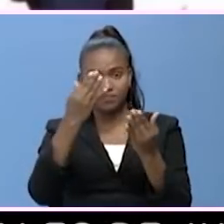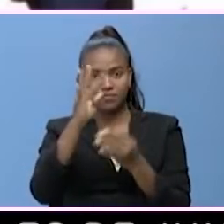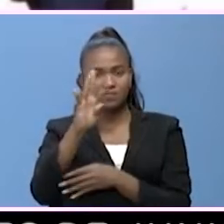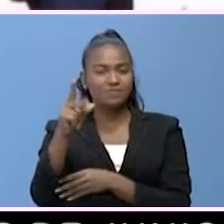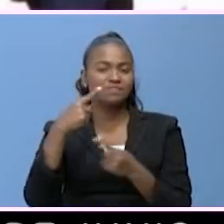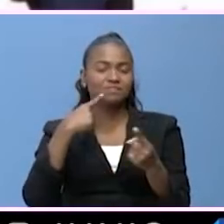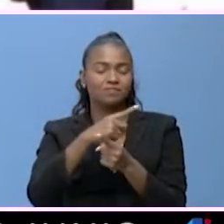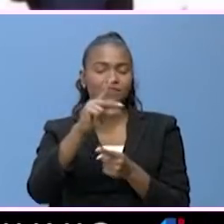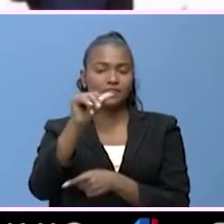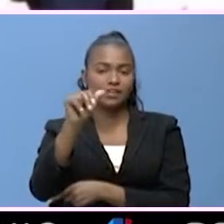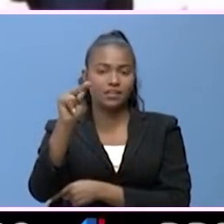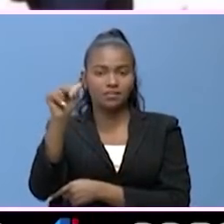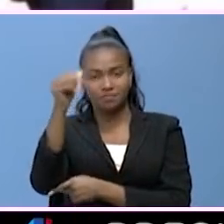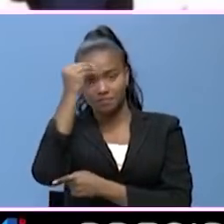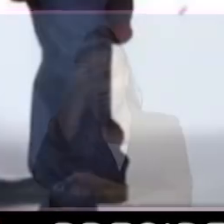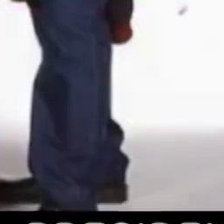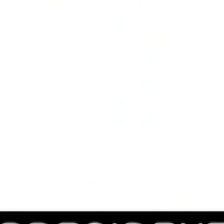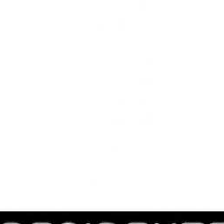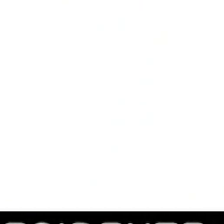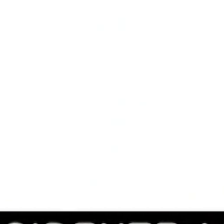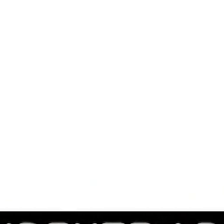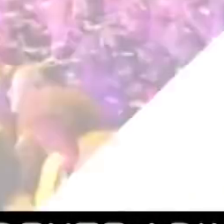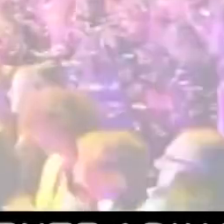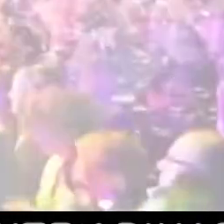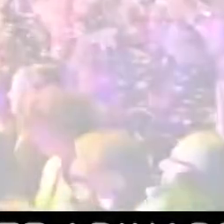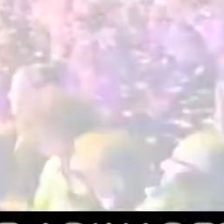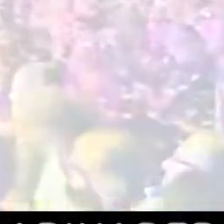4RD Noticias, Diana Carreras.